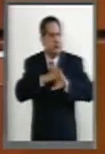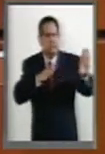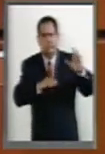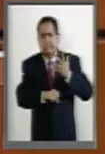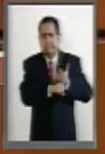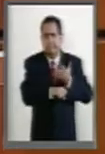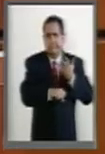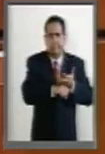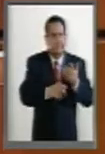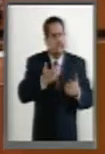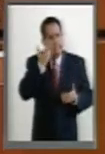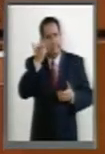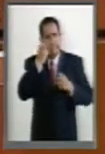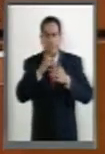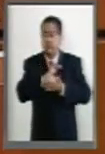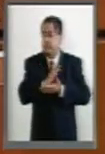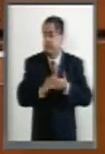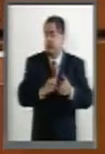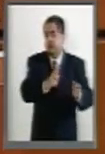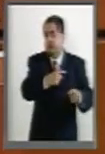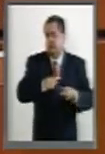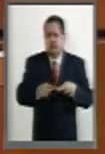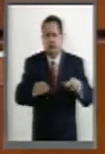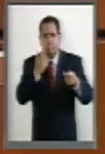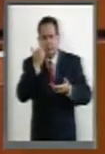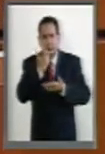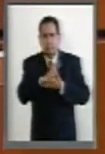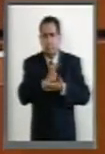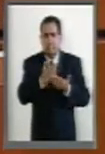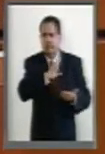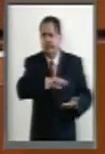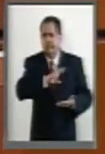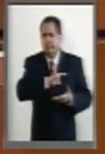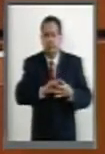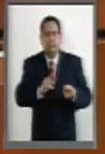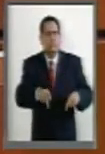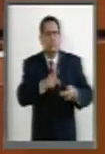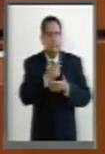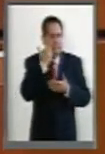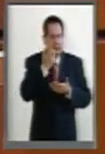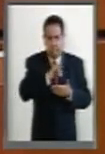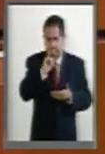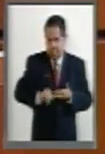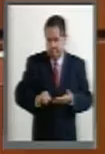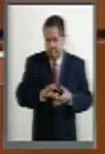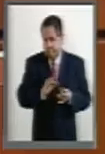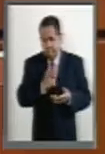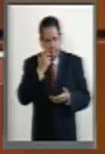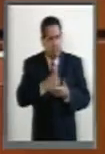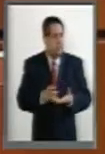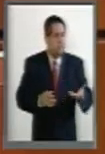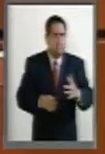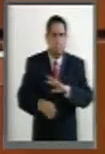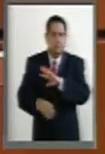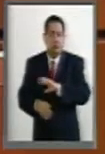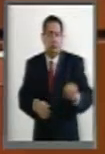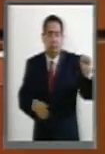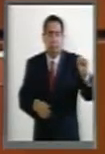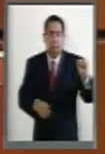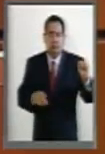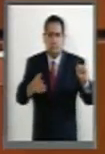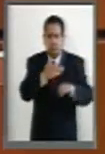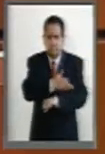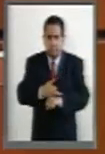instrumentan o inventan un contrato de arrendamiento o de compraventa que nunca existió, y se despoja la